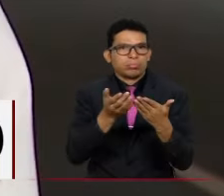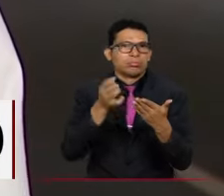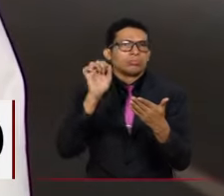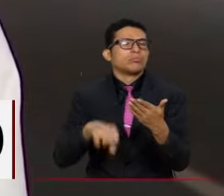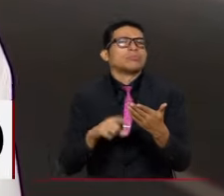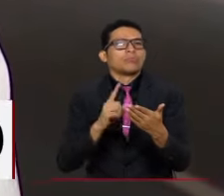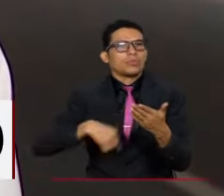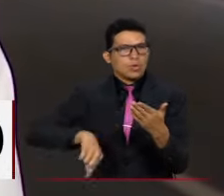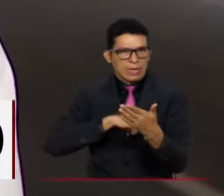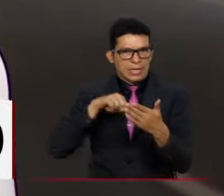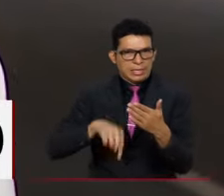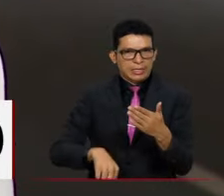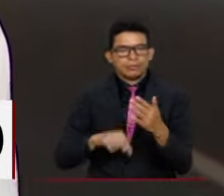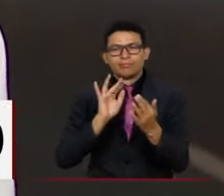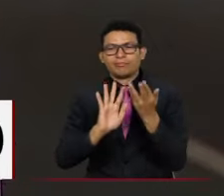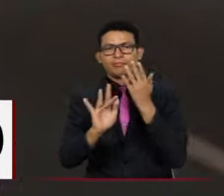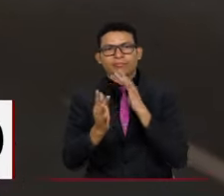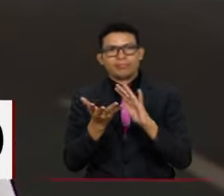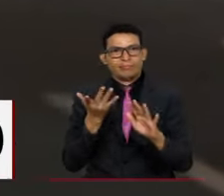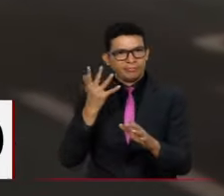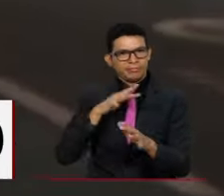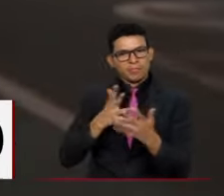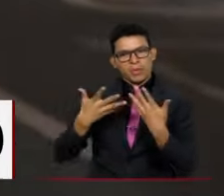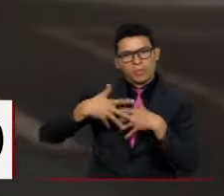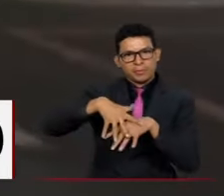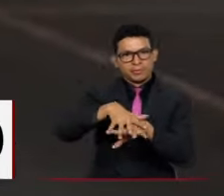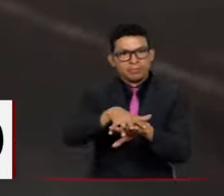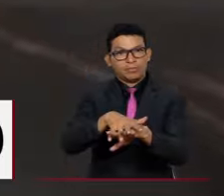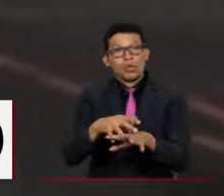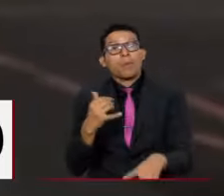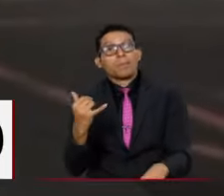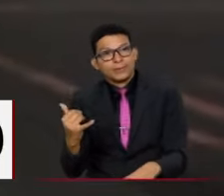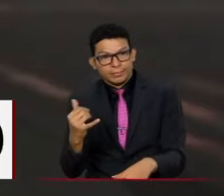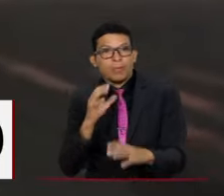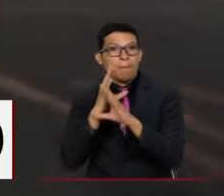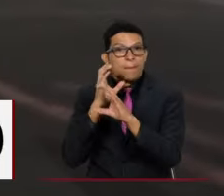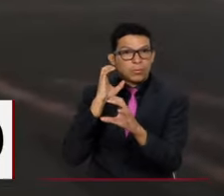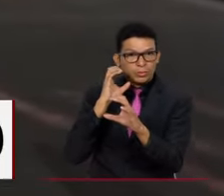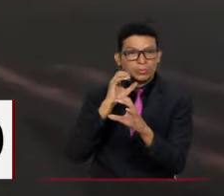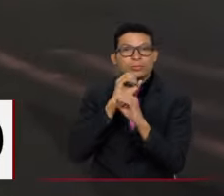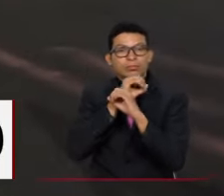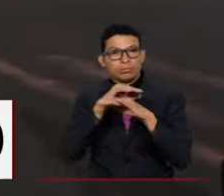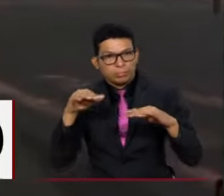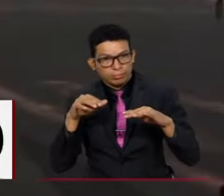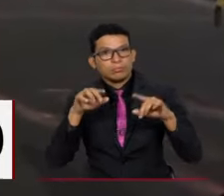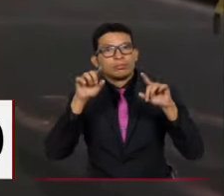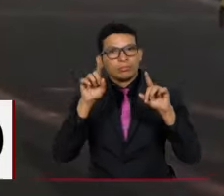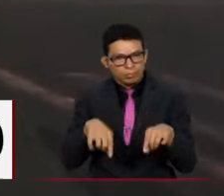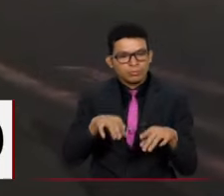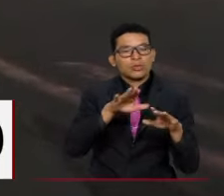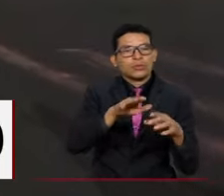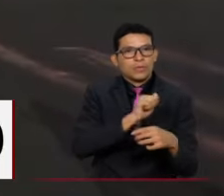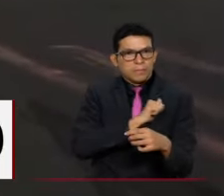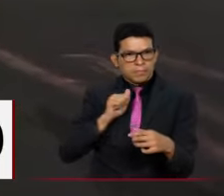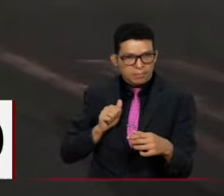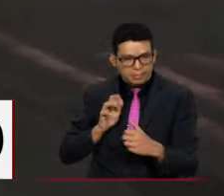aquí, donde estamos parados, del tráfico mixto. ¿Eso qué quiere decir? Que va a pasar tanto transporte público como transporte privado. Pero a partir de las 6 de la